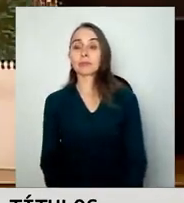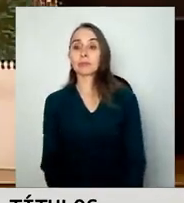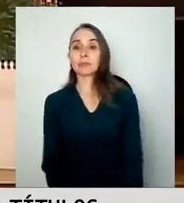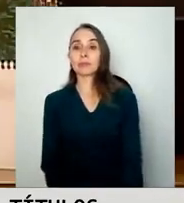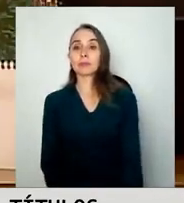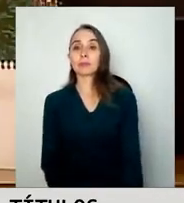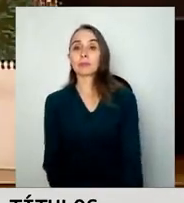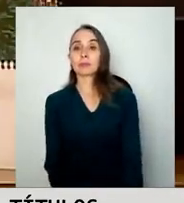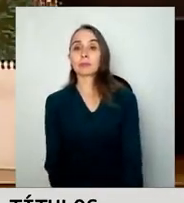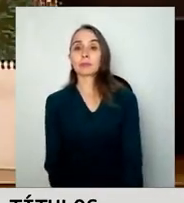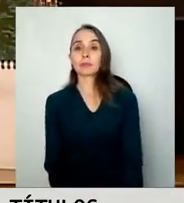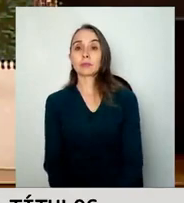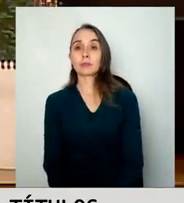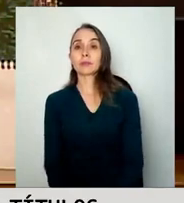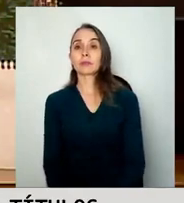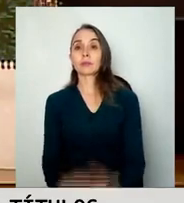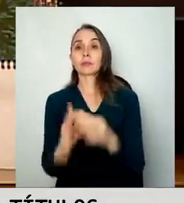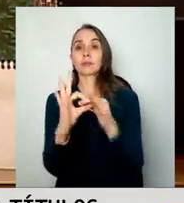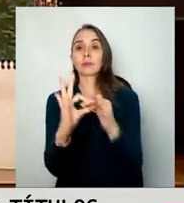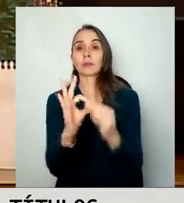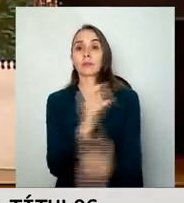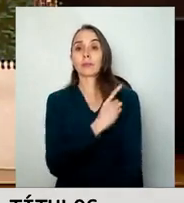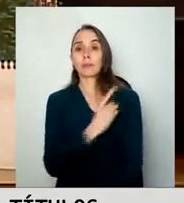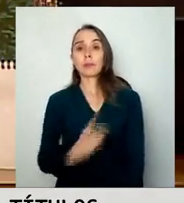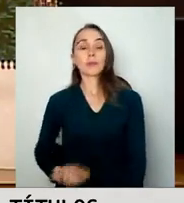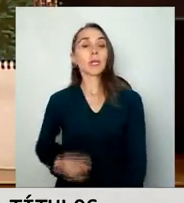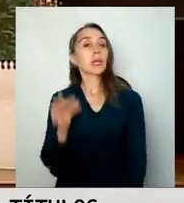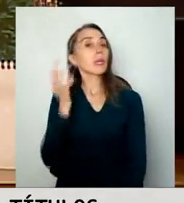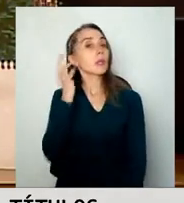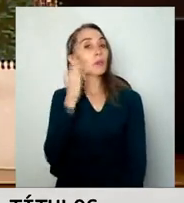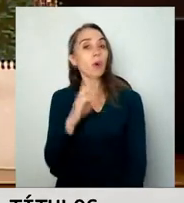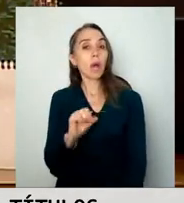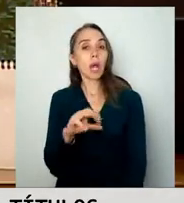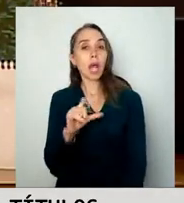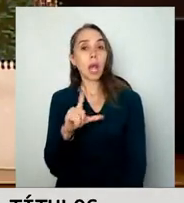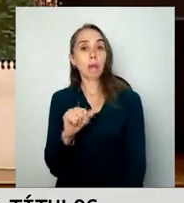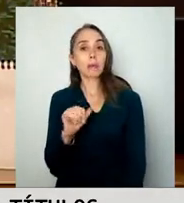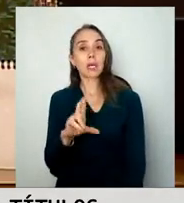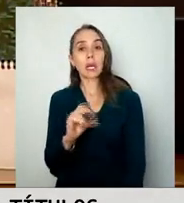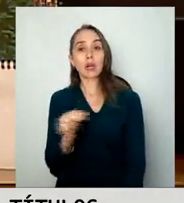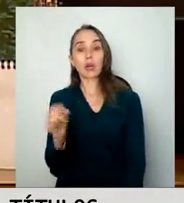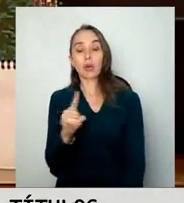Gracias diputada Camila rosca le damos la palabra al diputado Luis maya